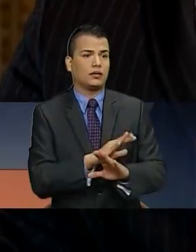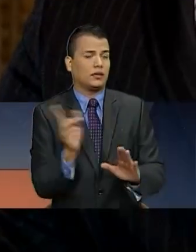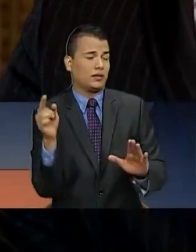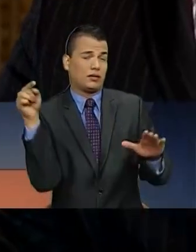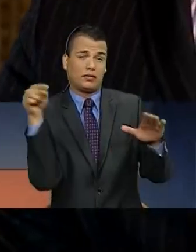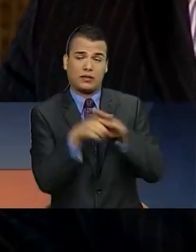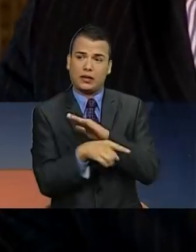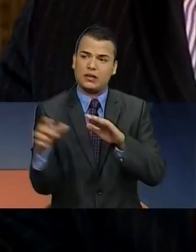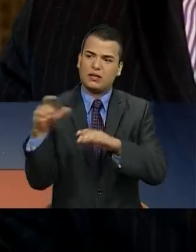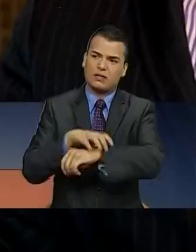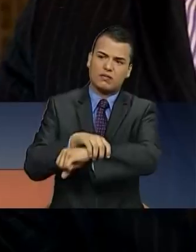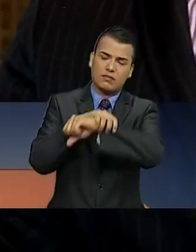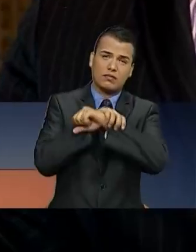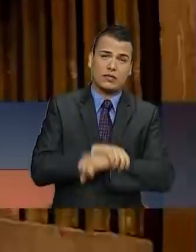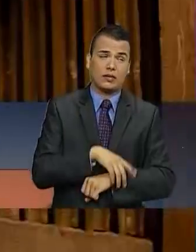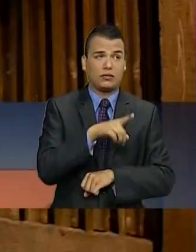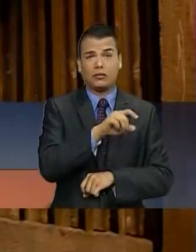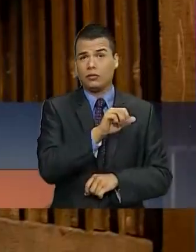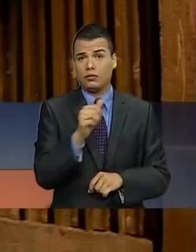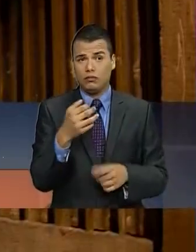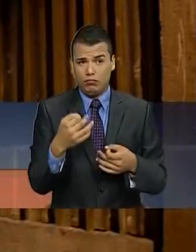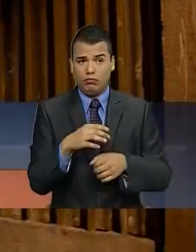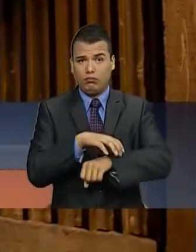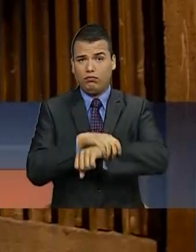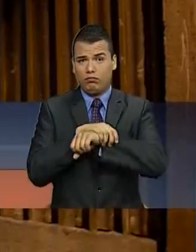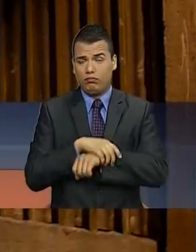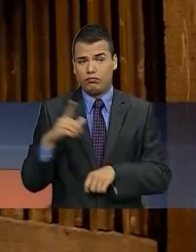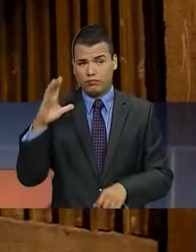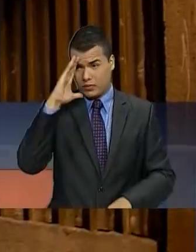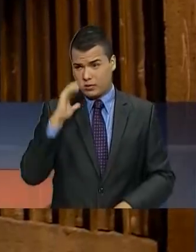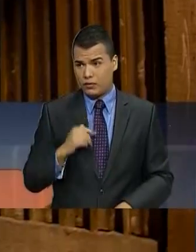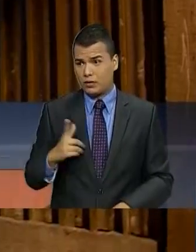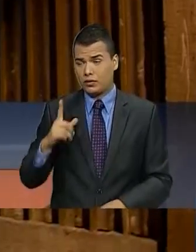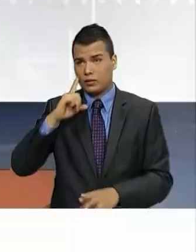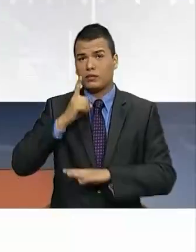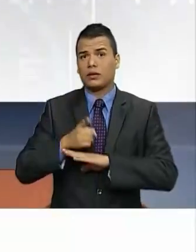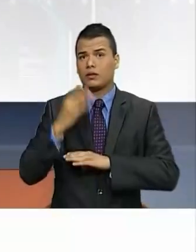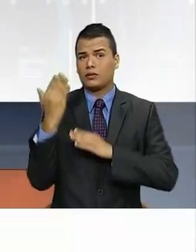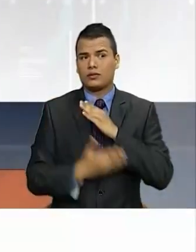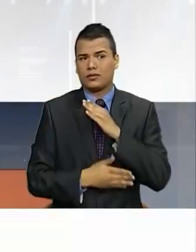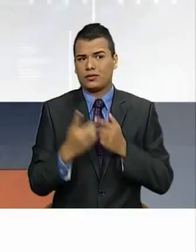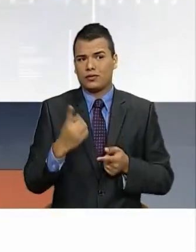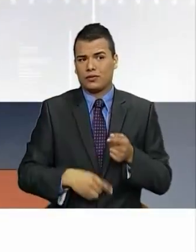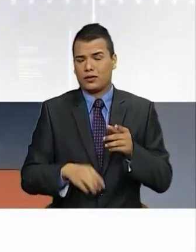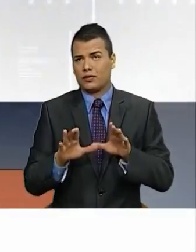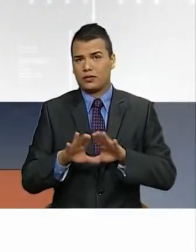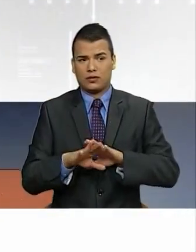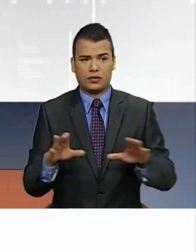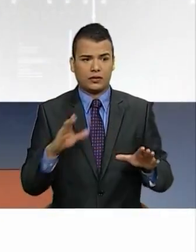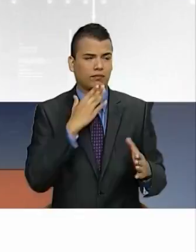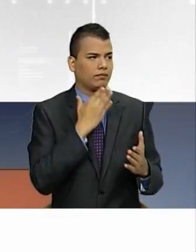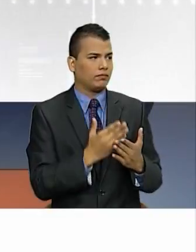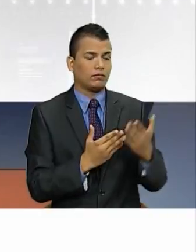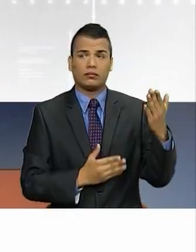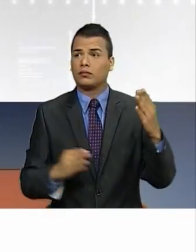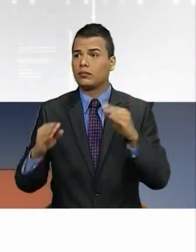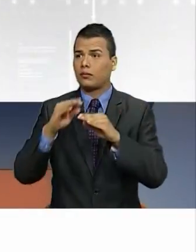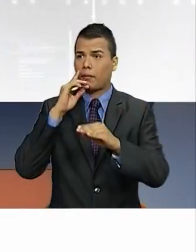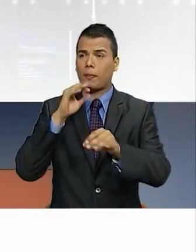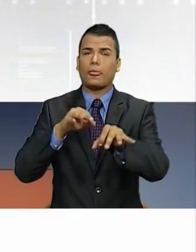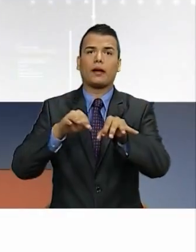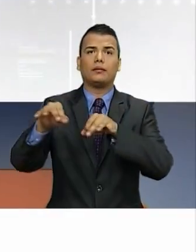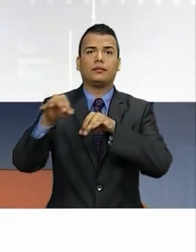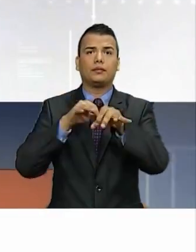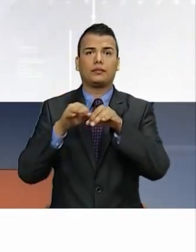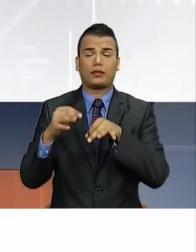el muchacho, pero pues lo que dice la policía es que por ser menor de edad no se puede hacer la gran cosa. Pues bien, muchas gracias. Mire, hay que decir que